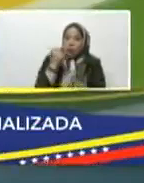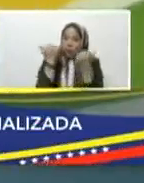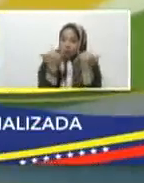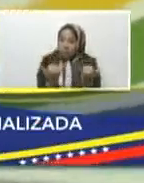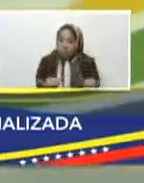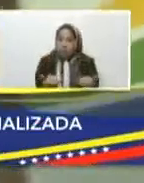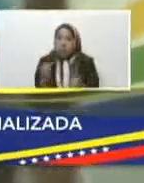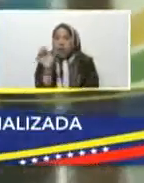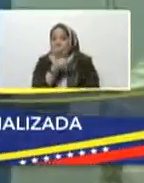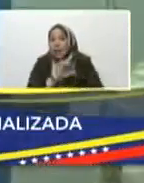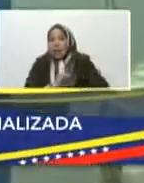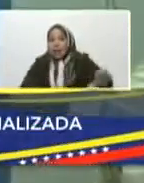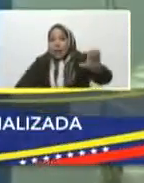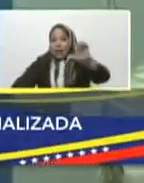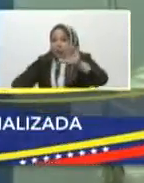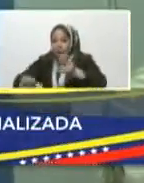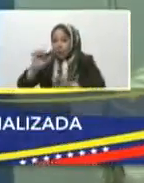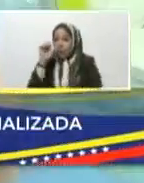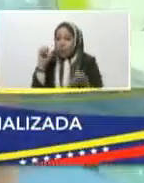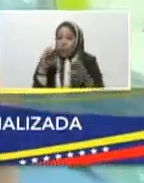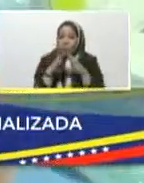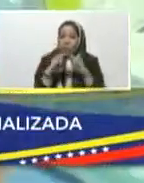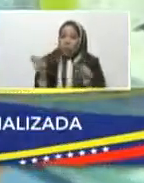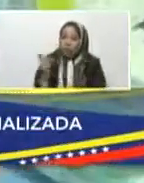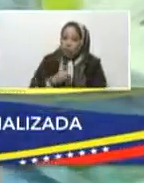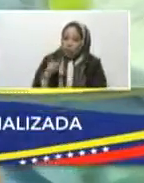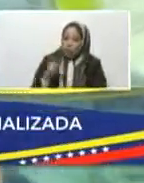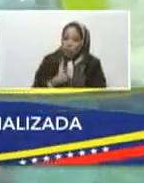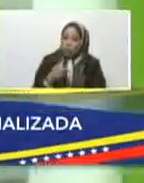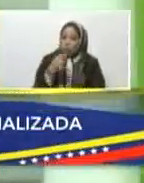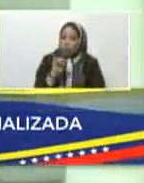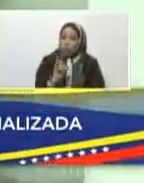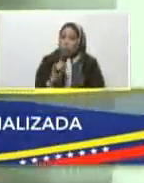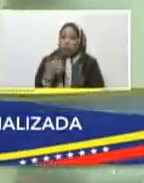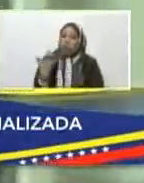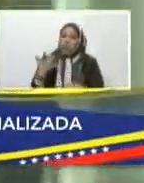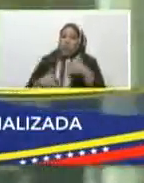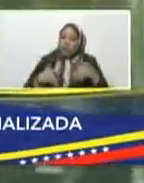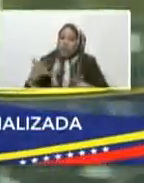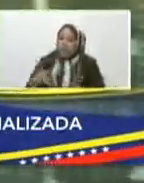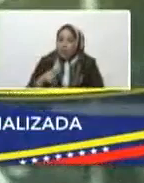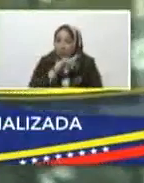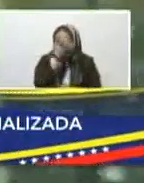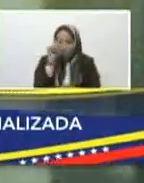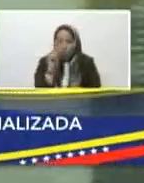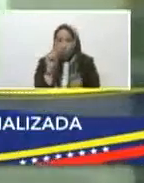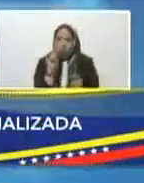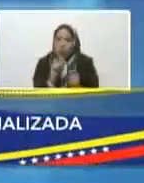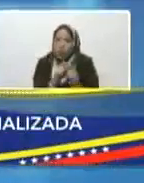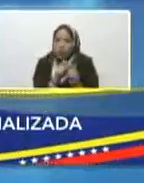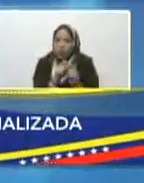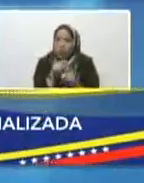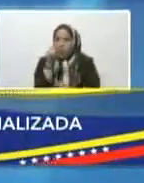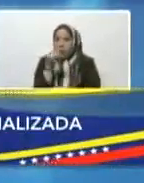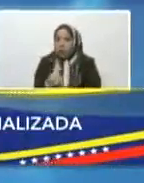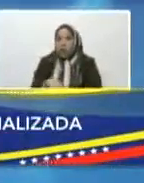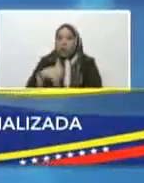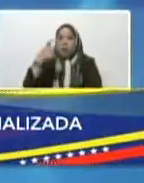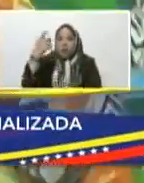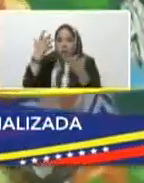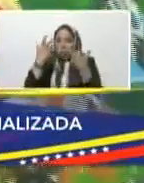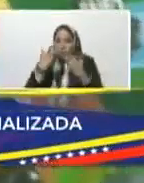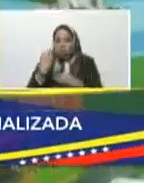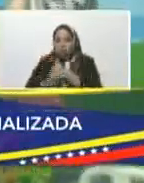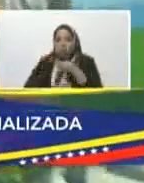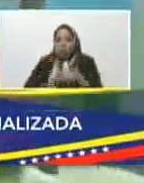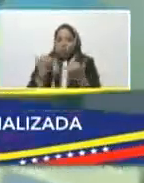laboratorio, rayos X, todo lo necesario para tener una clínica especializada, que este ambulatorio, el Eliezer Canelón, lo estamos